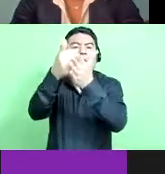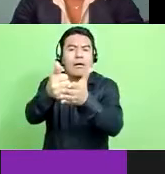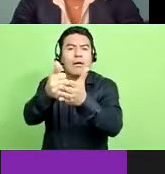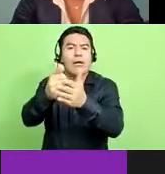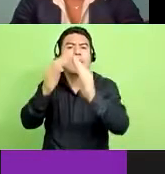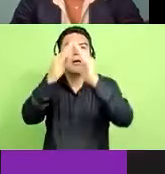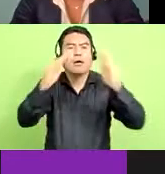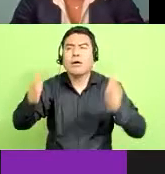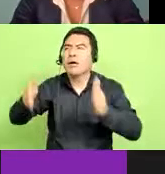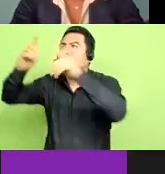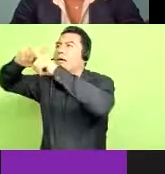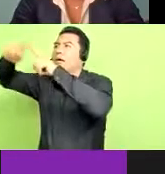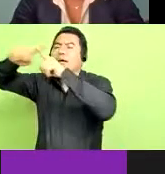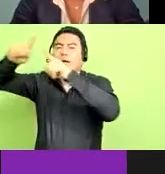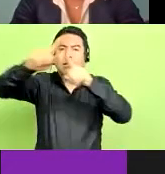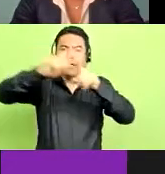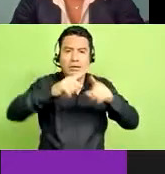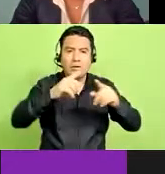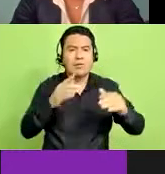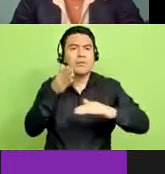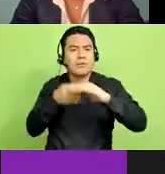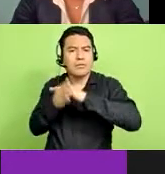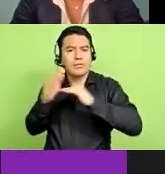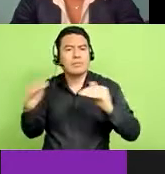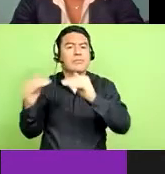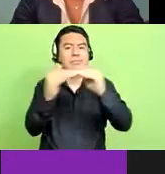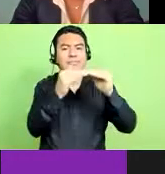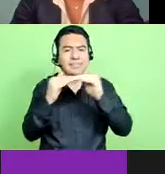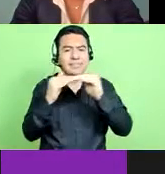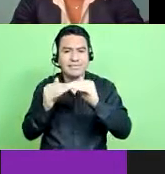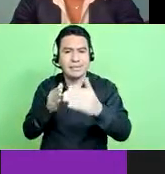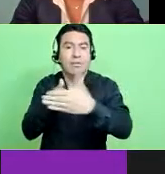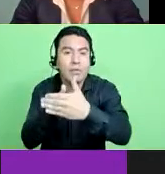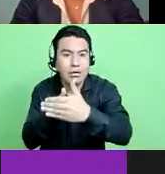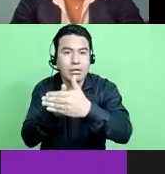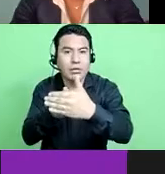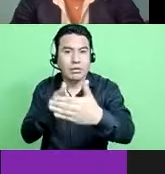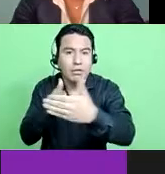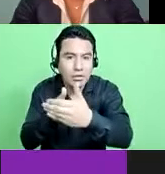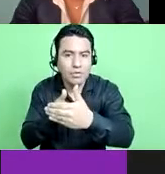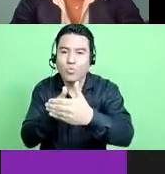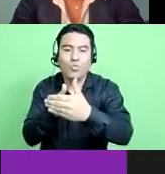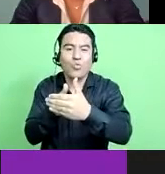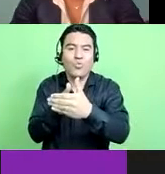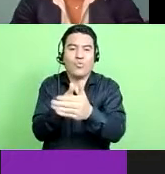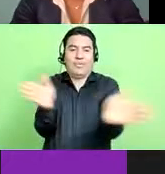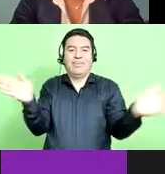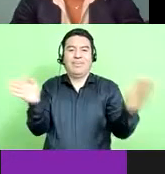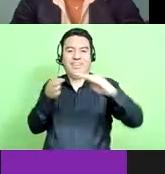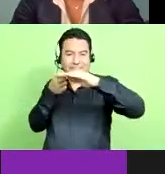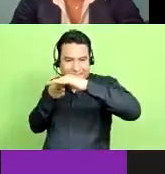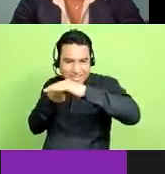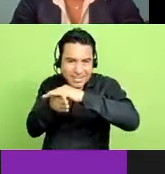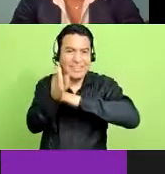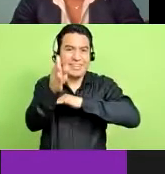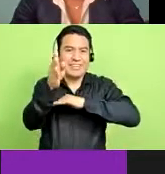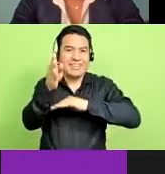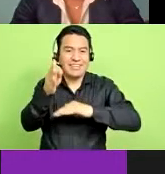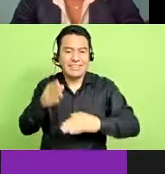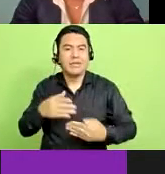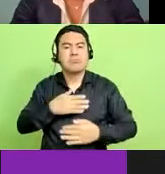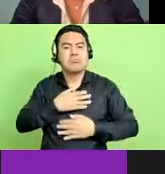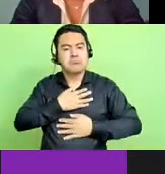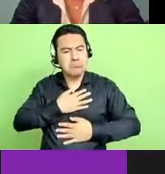universal edificaciones elimine las barreras que impiden el acceso la permanencia el